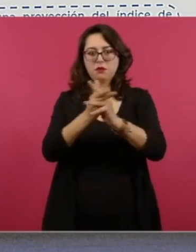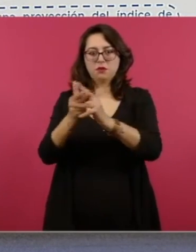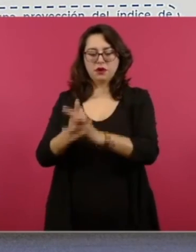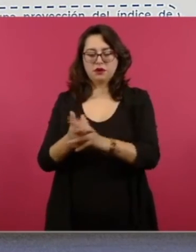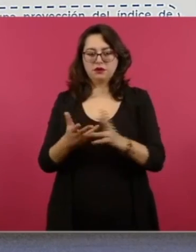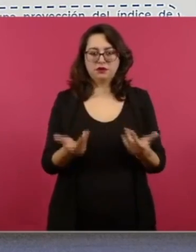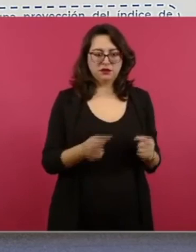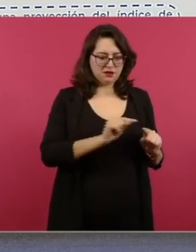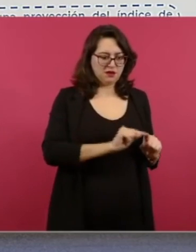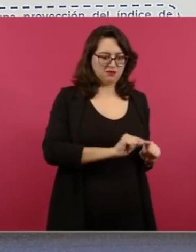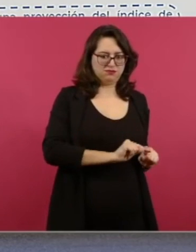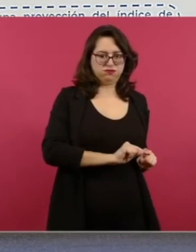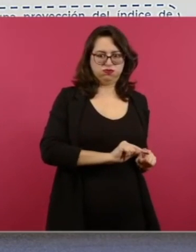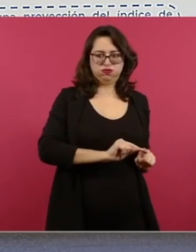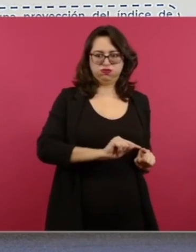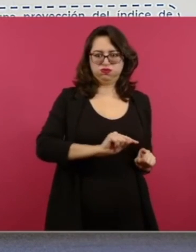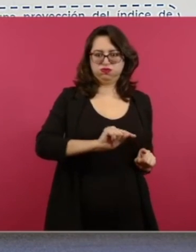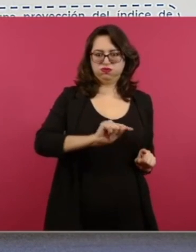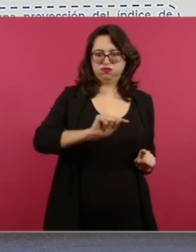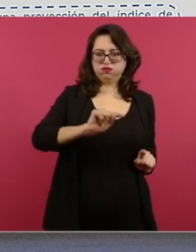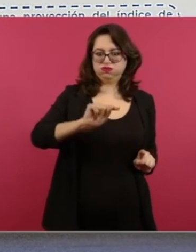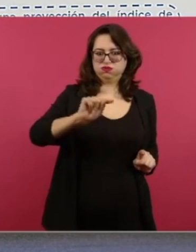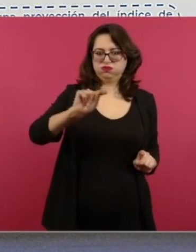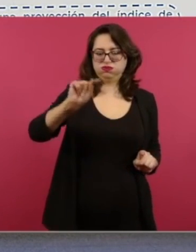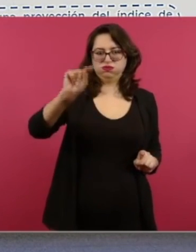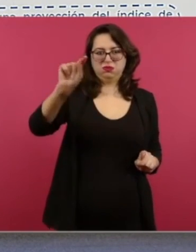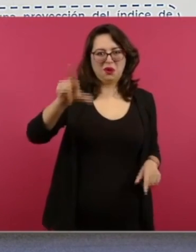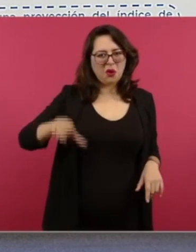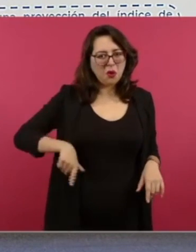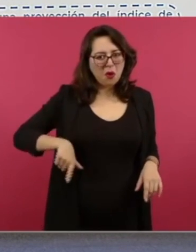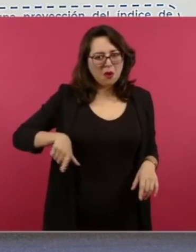esto, el número de agresiones es muy alto.